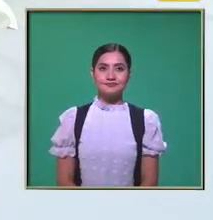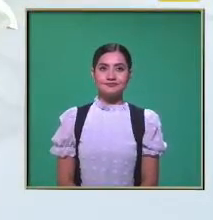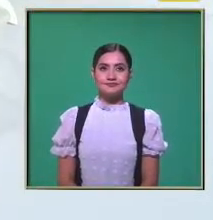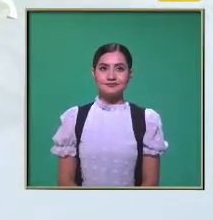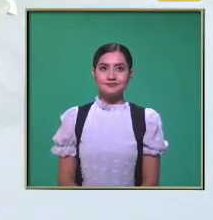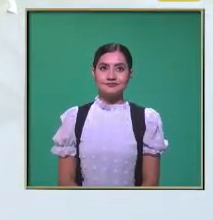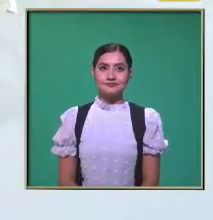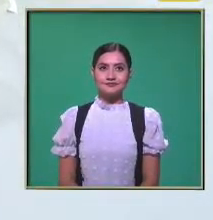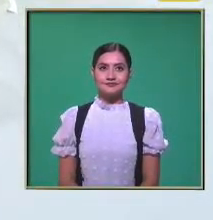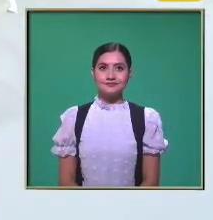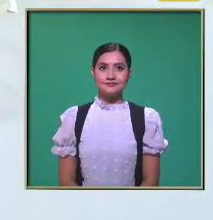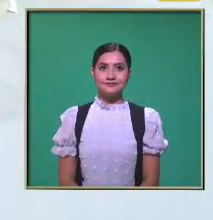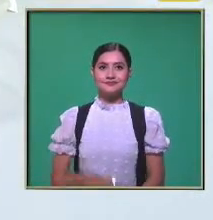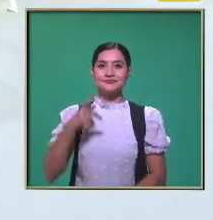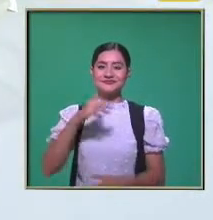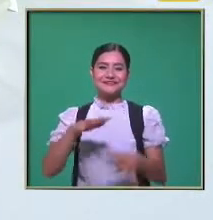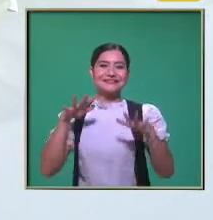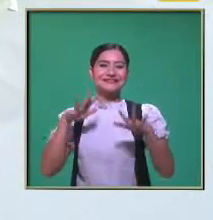Sí.